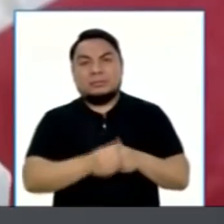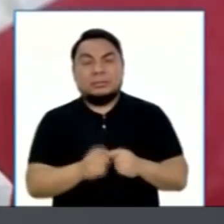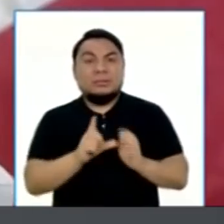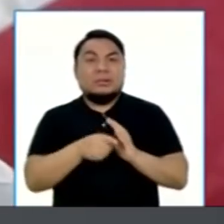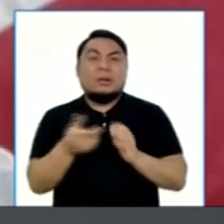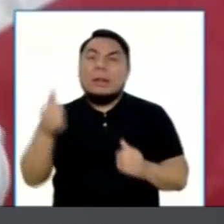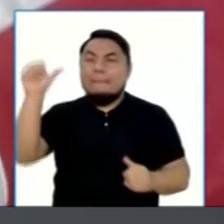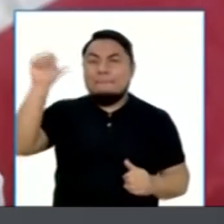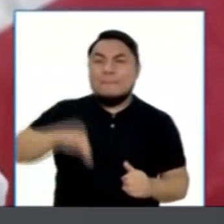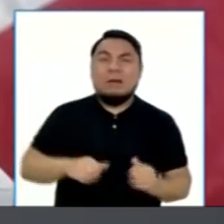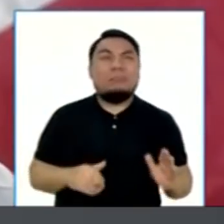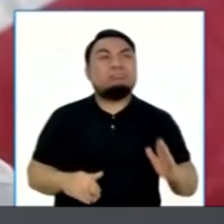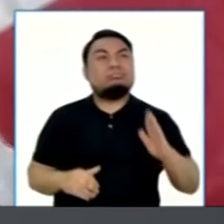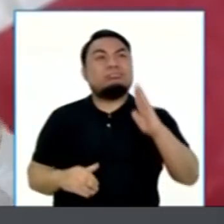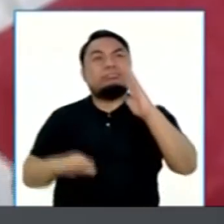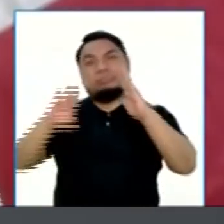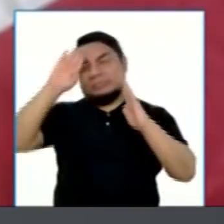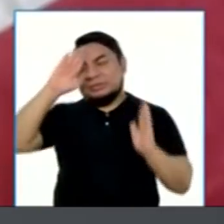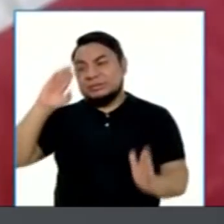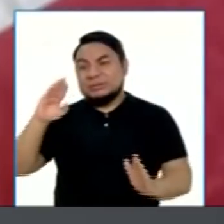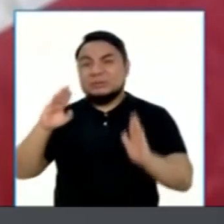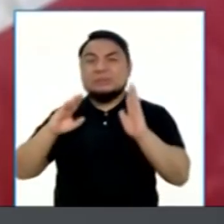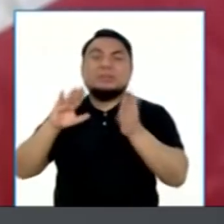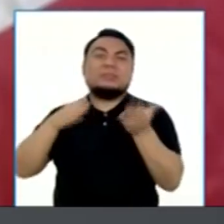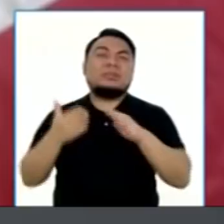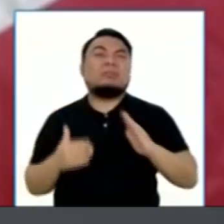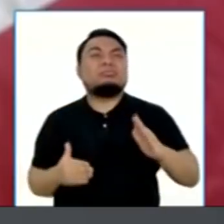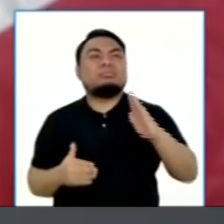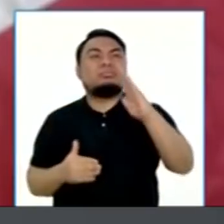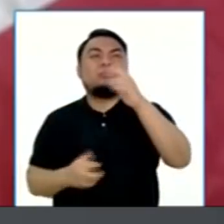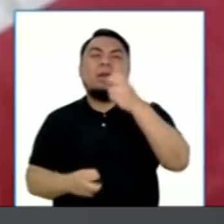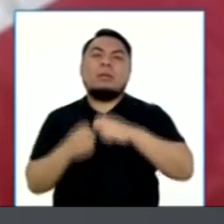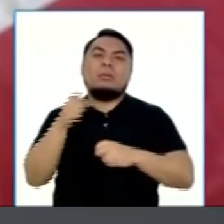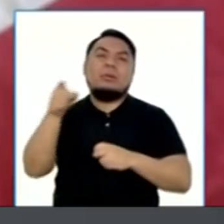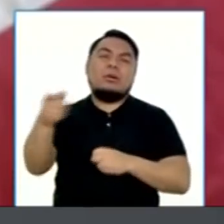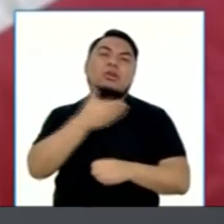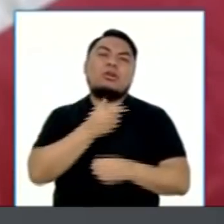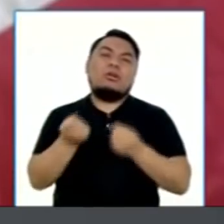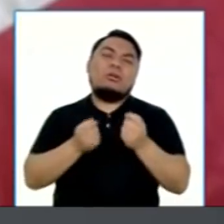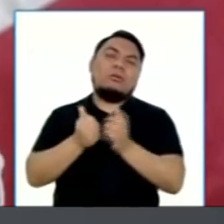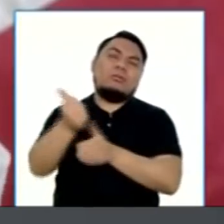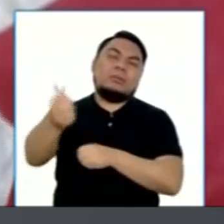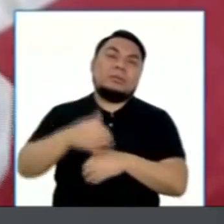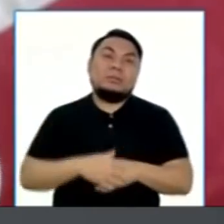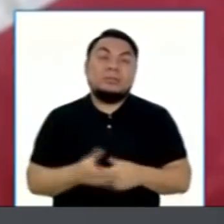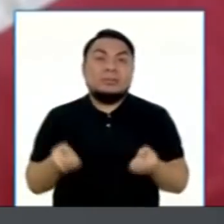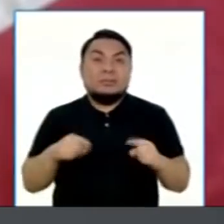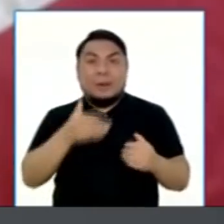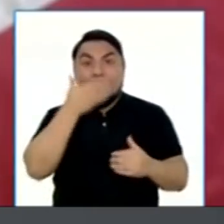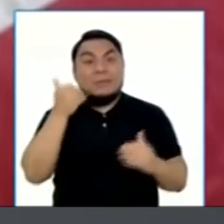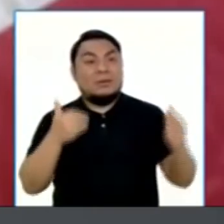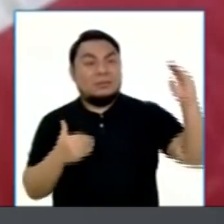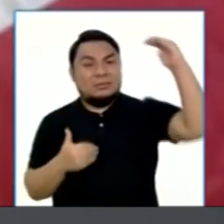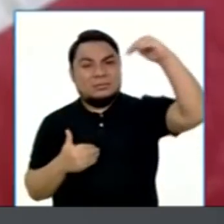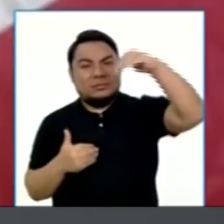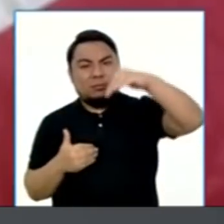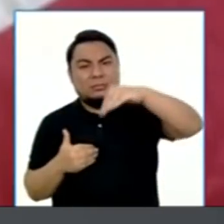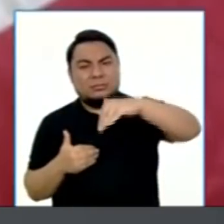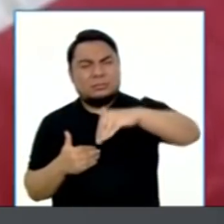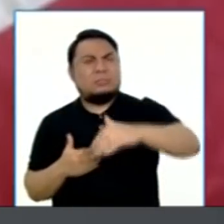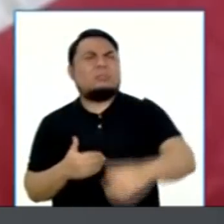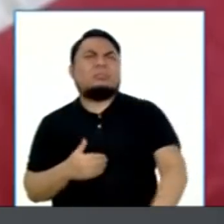cosas están mal, cuando sube el contagio, cuando suben los fallecidos, es problema del gobierno. Y cuando las cosas mejoran,